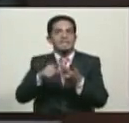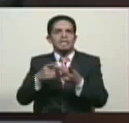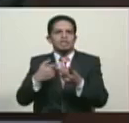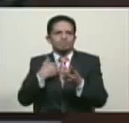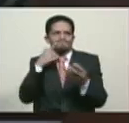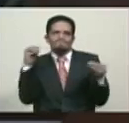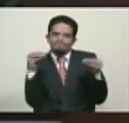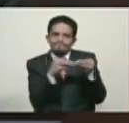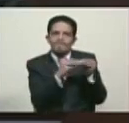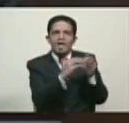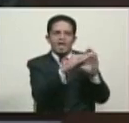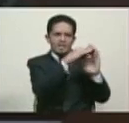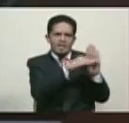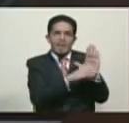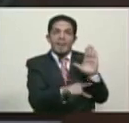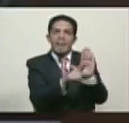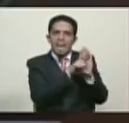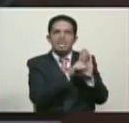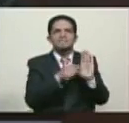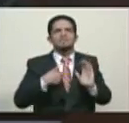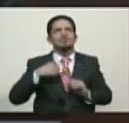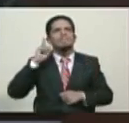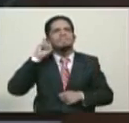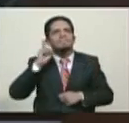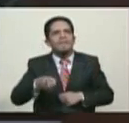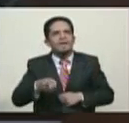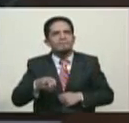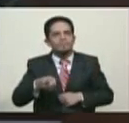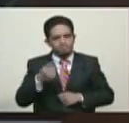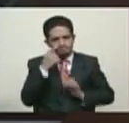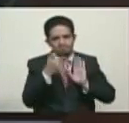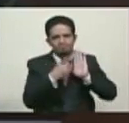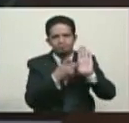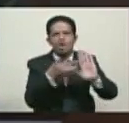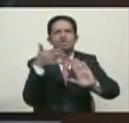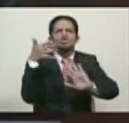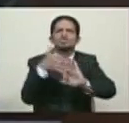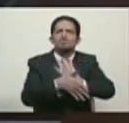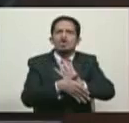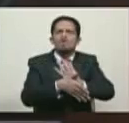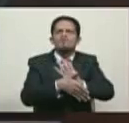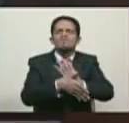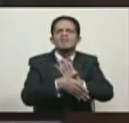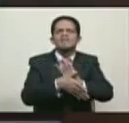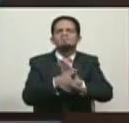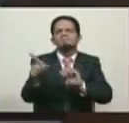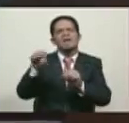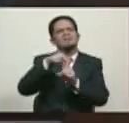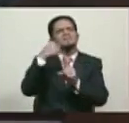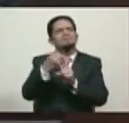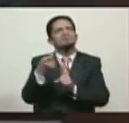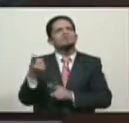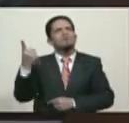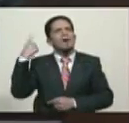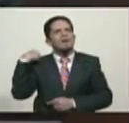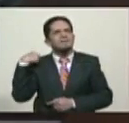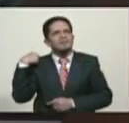y las leyes, tengo el deber de pronunciarme sobre los acontecimientos ocurridos el día de